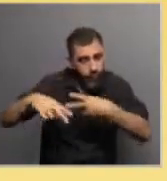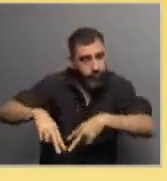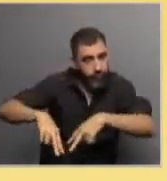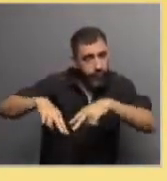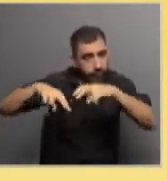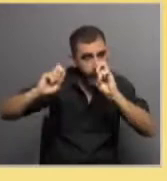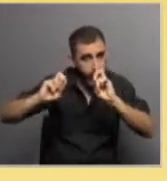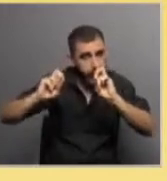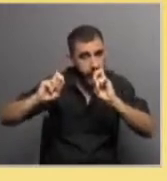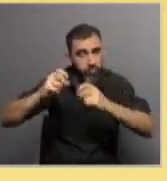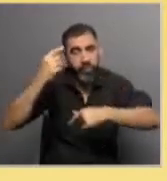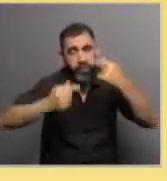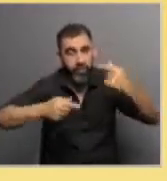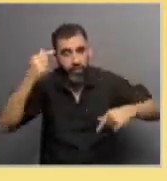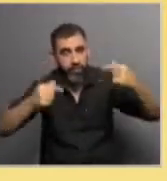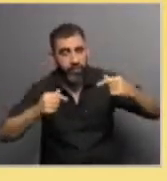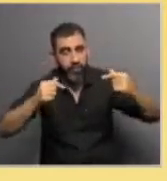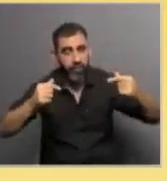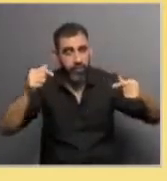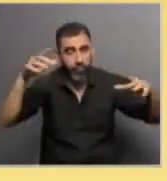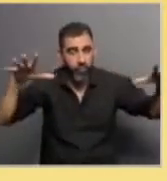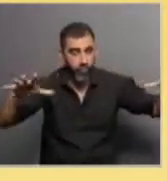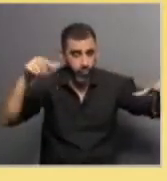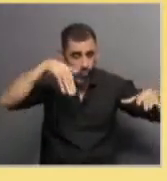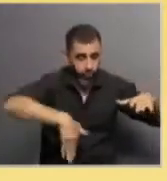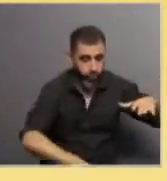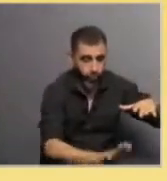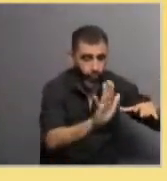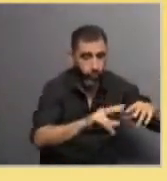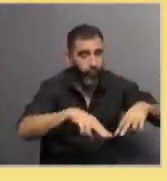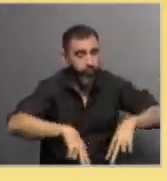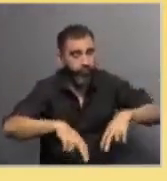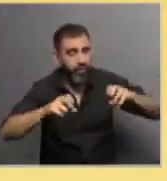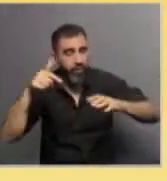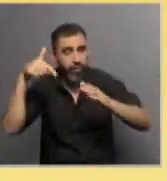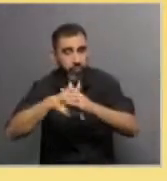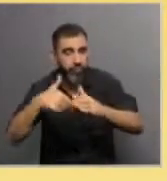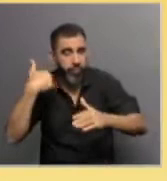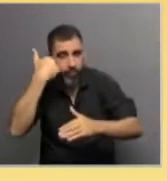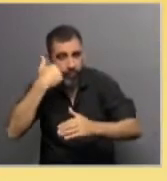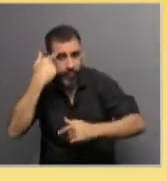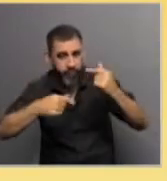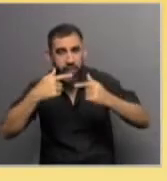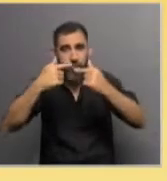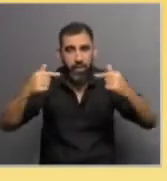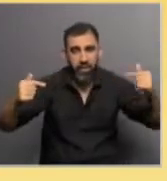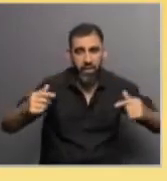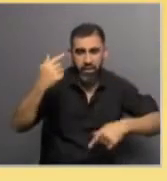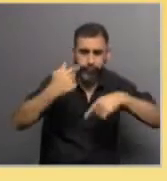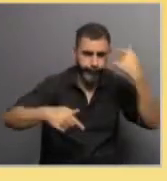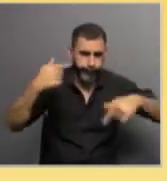estudiando las diversas canteras, estudiar la petrología de los diferentes materiales, los